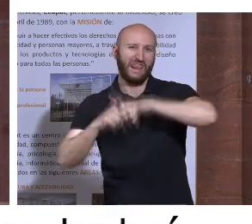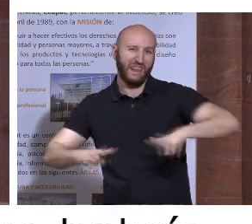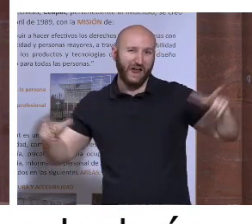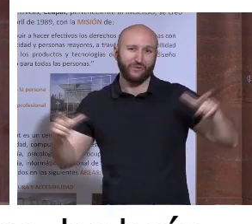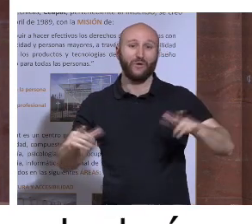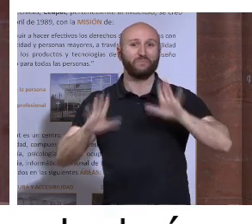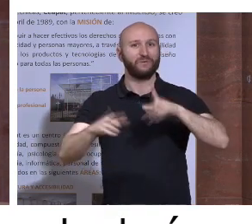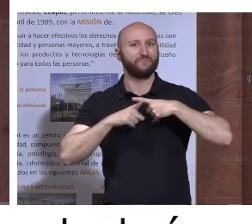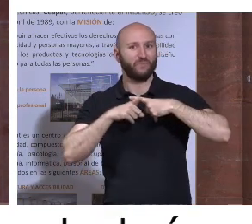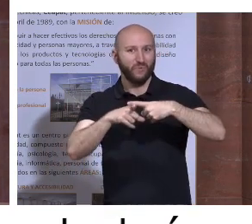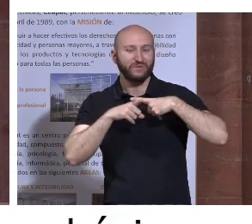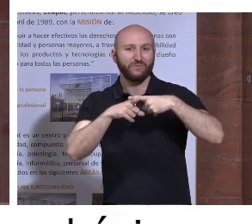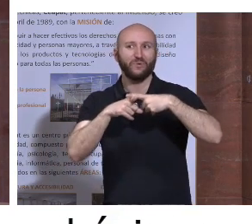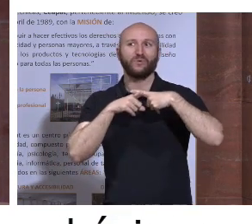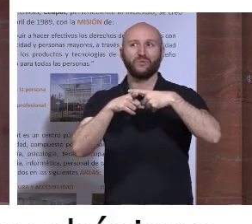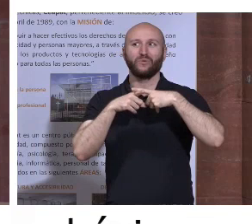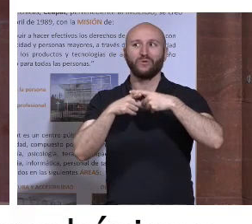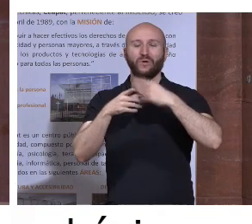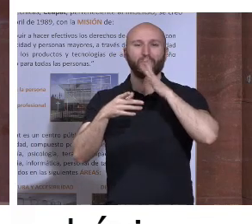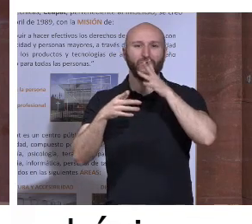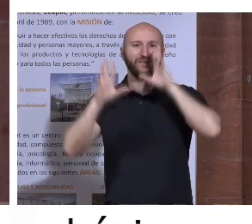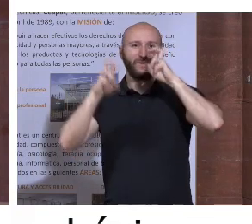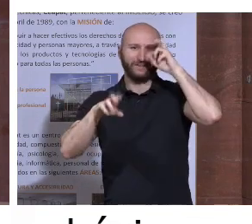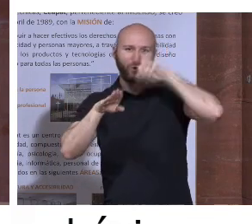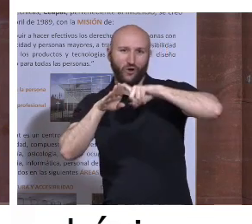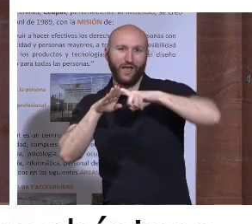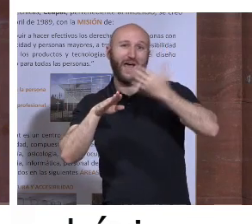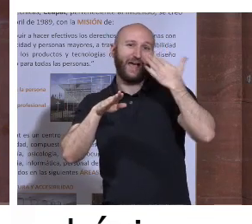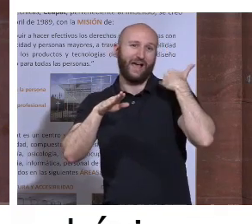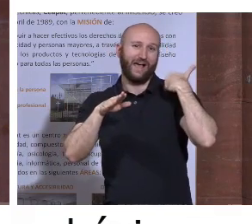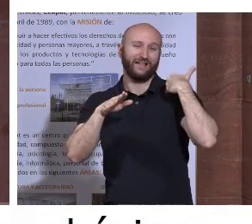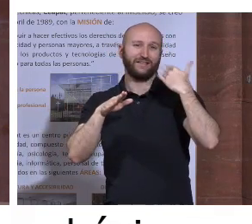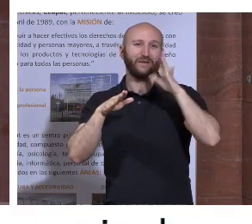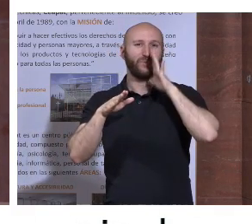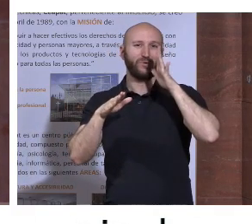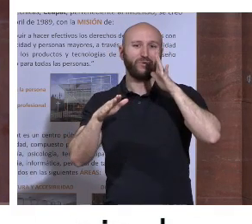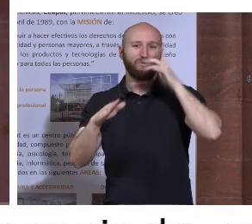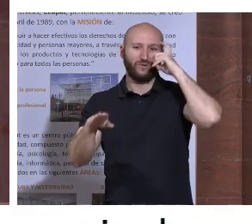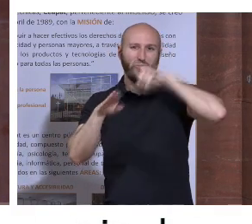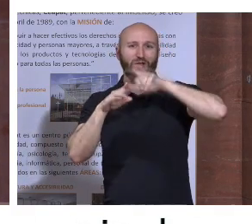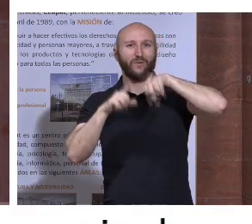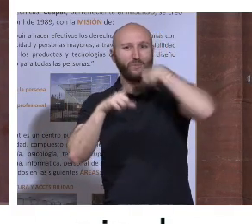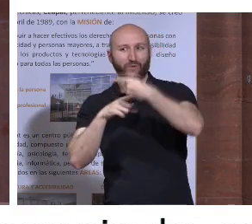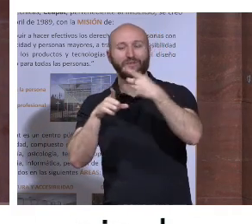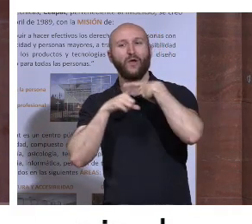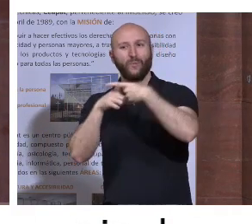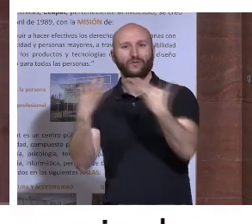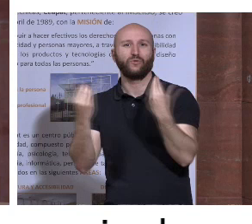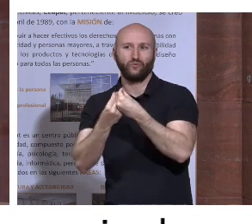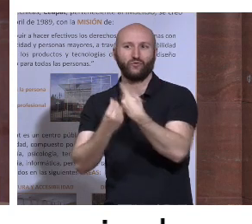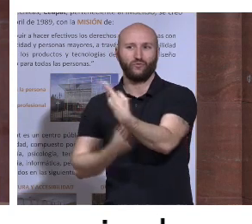compartimos, licenciada en Psicología, Filosofía y Letras y Psicología, que entonces era Filosofía y Letras y Psicología después, comparto con ella.